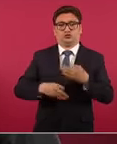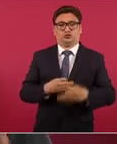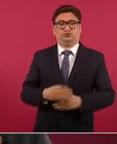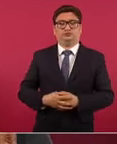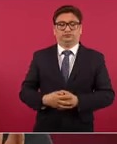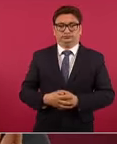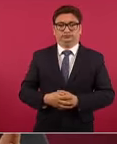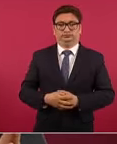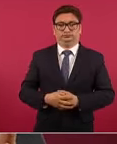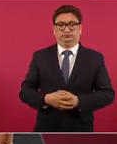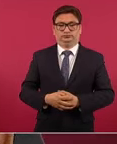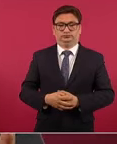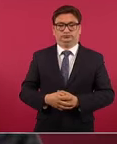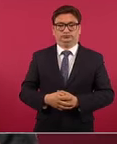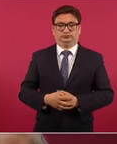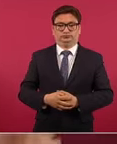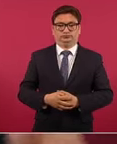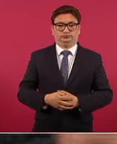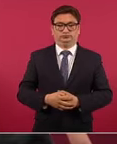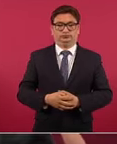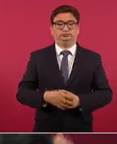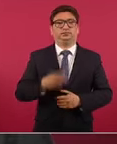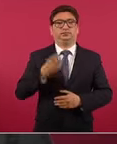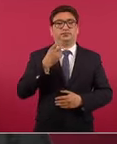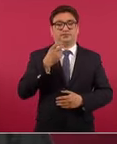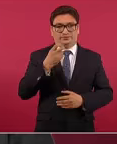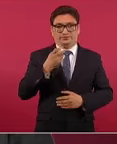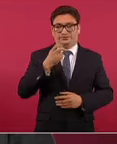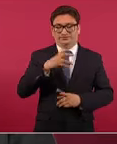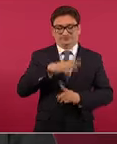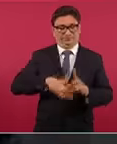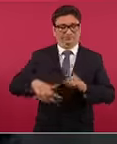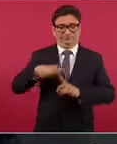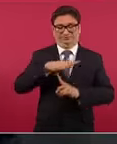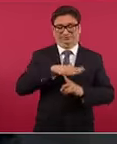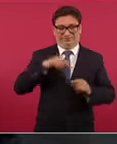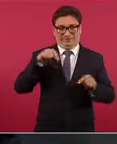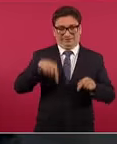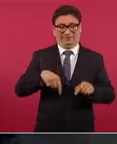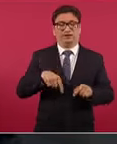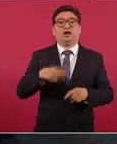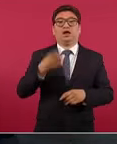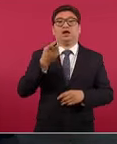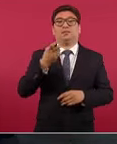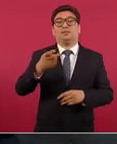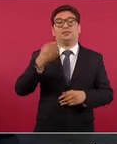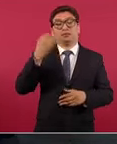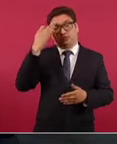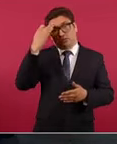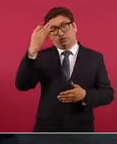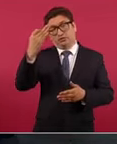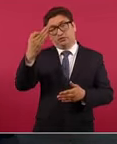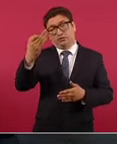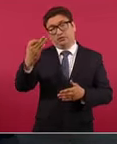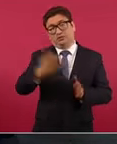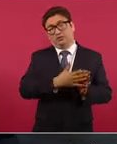entonces ese era el ambiente pero eso tardó